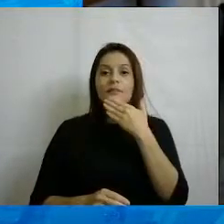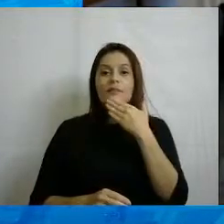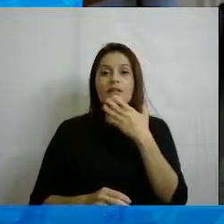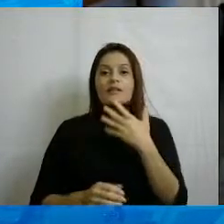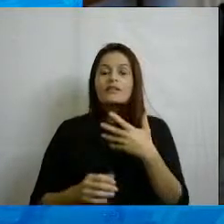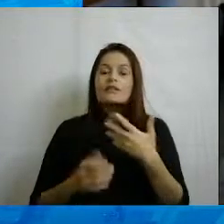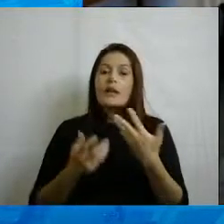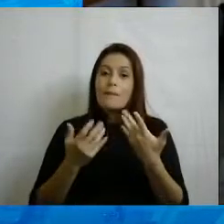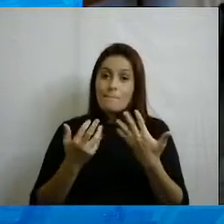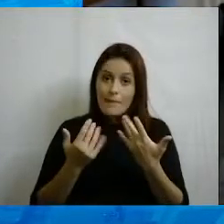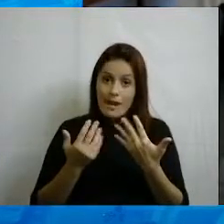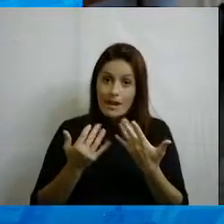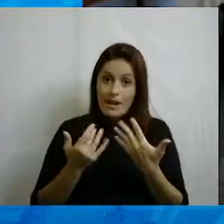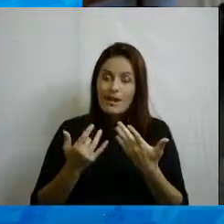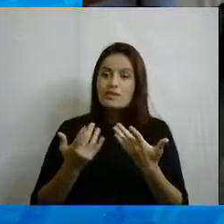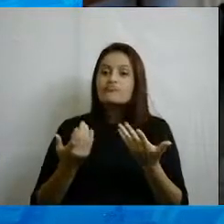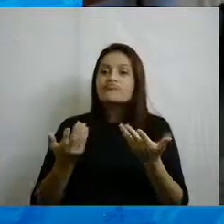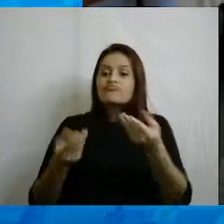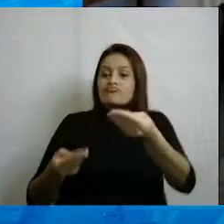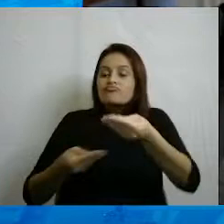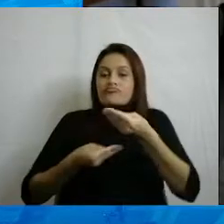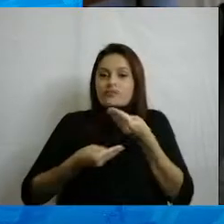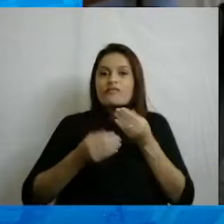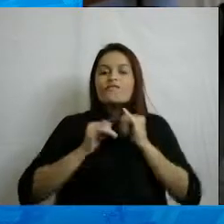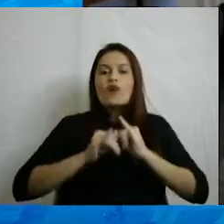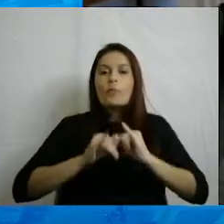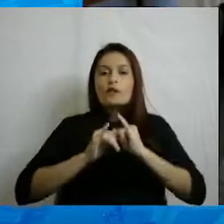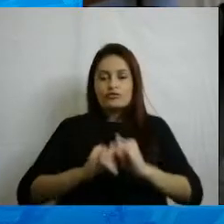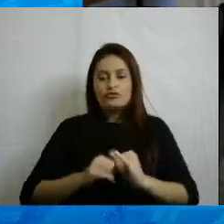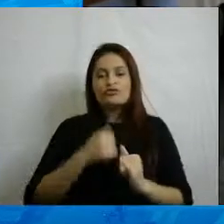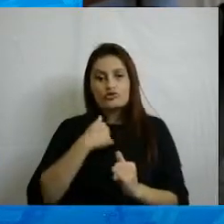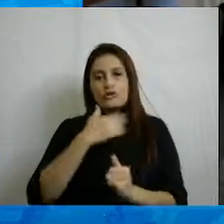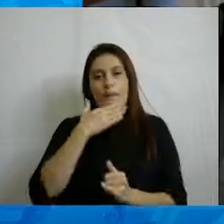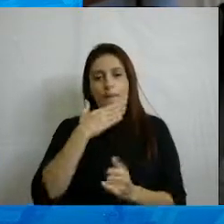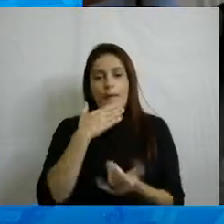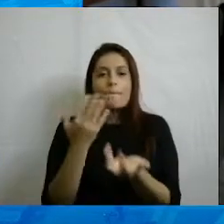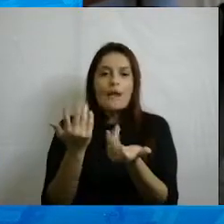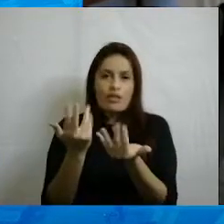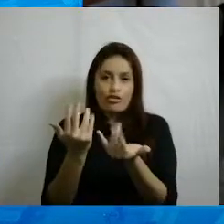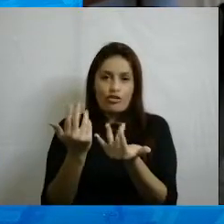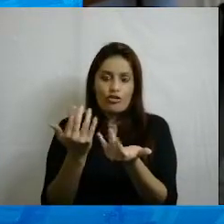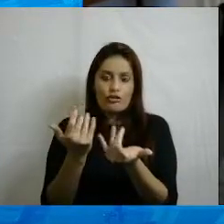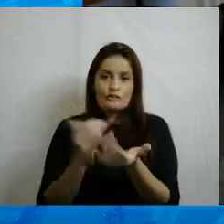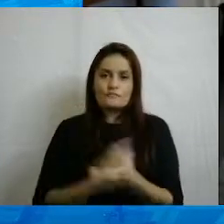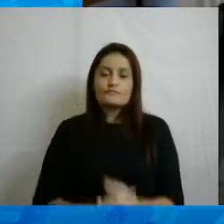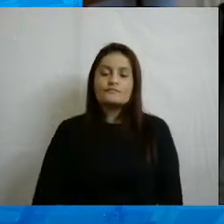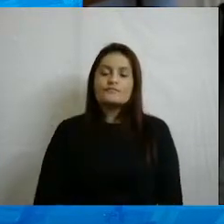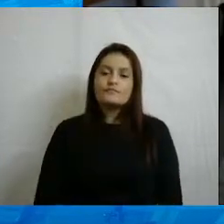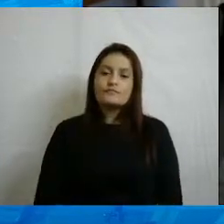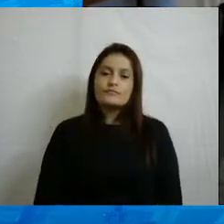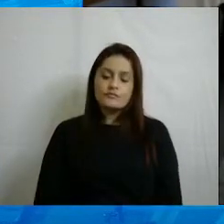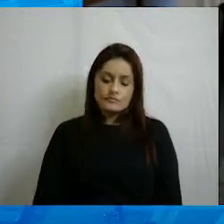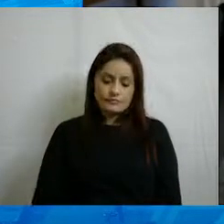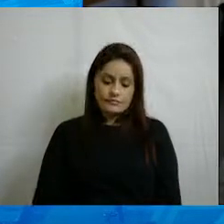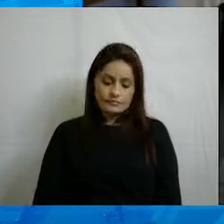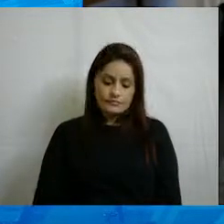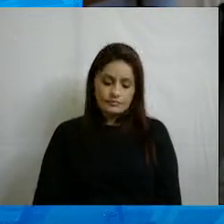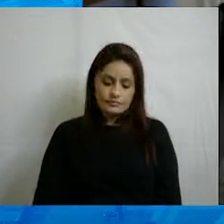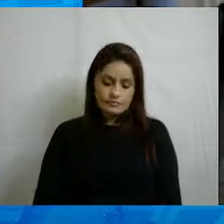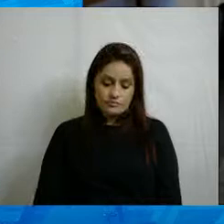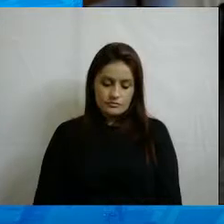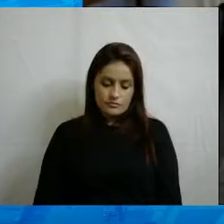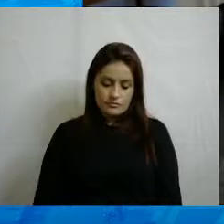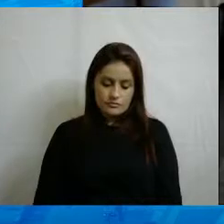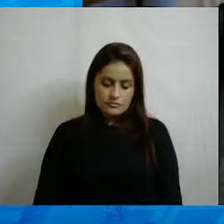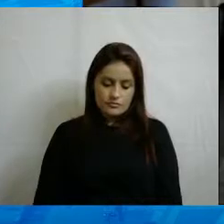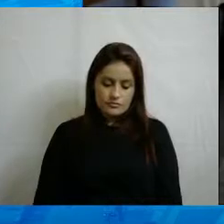también del manual o del informativo que se iba a hacer, que todavía no llega y que se ha pedido en reiteradas ocasiones al Departamento